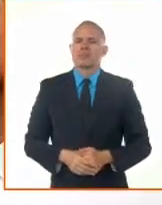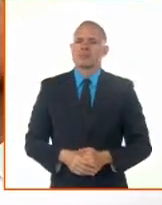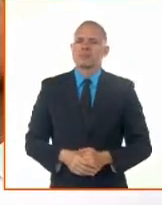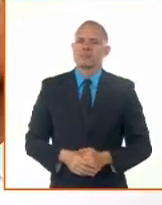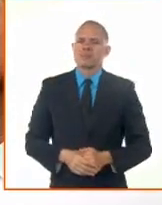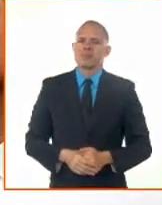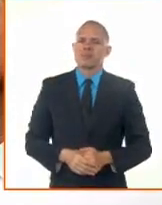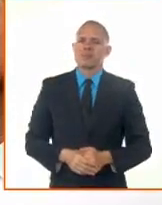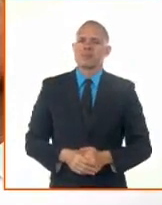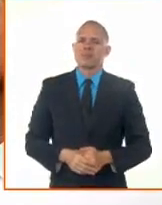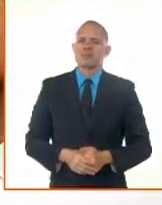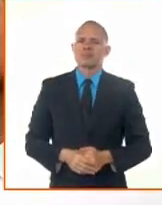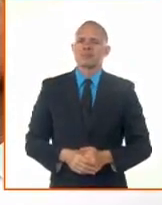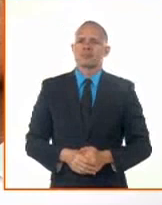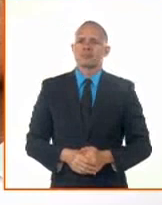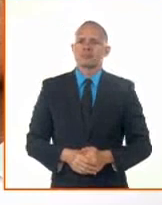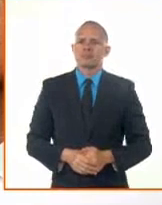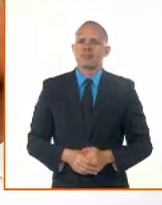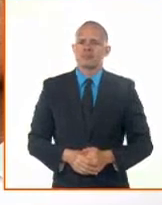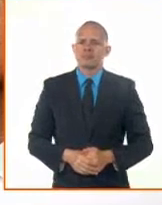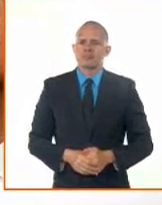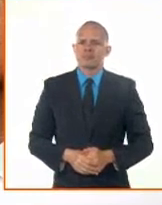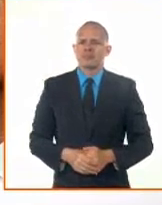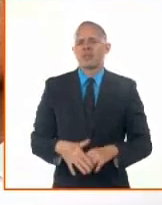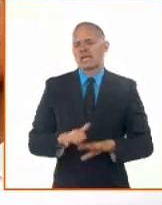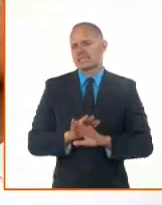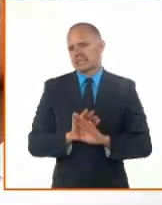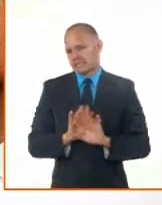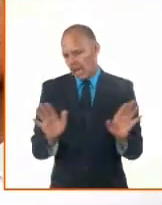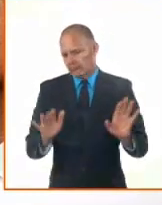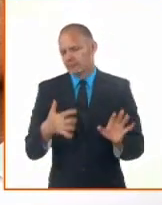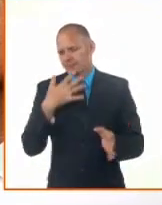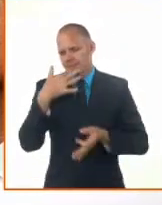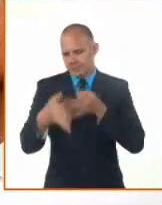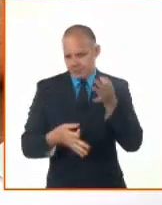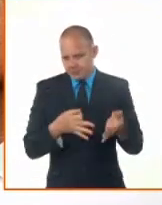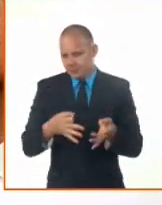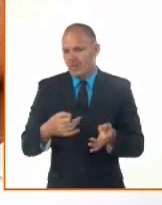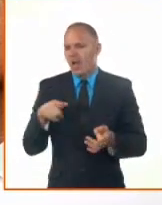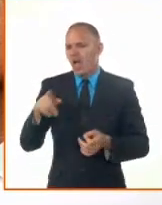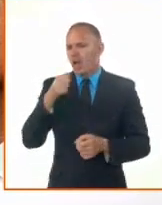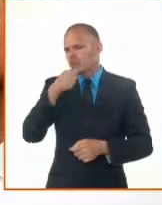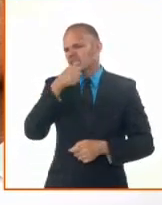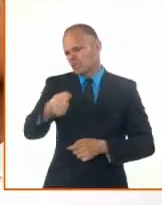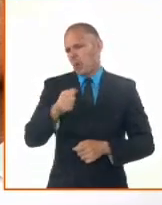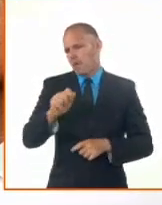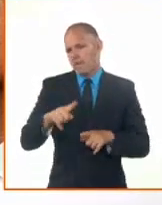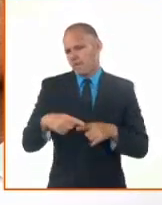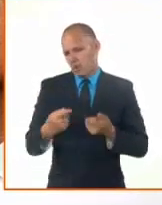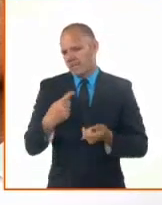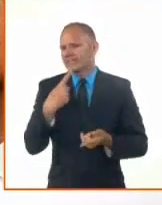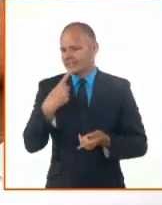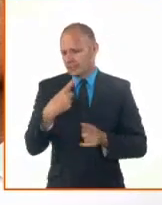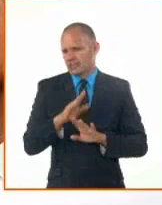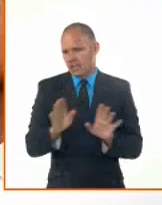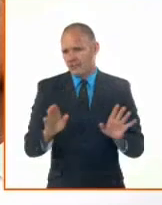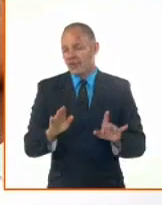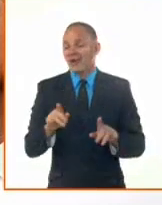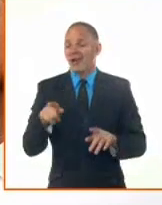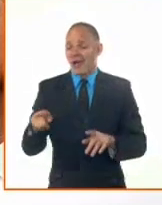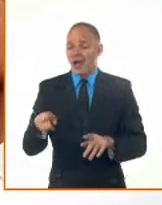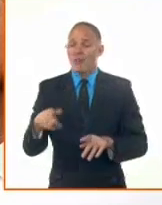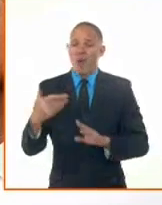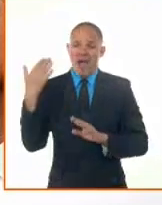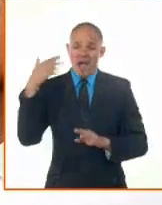ya le expliqué En qué se basa La acusación Ahora qué pasa que en el